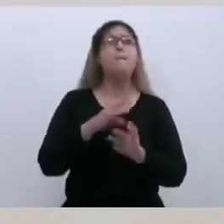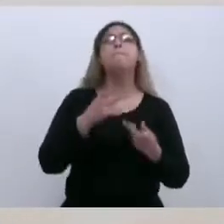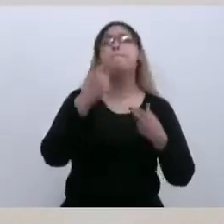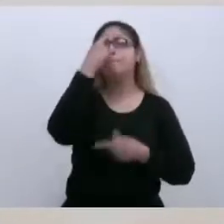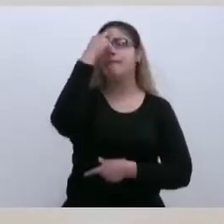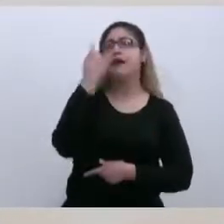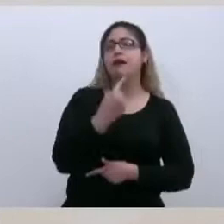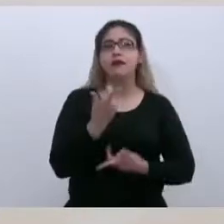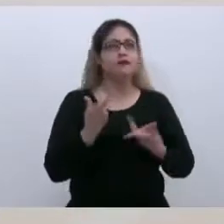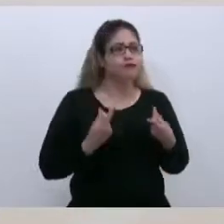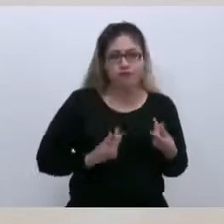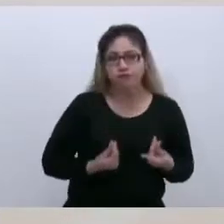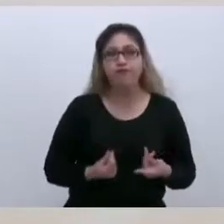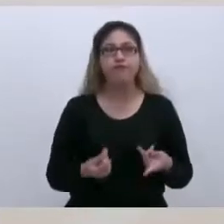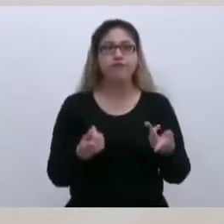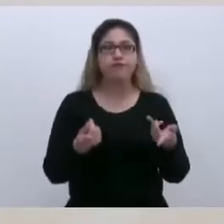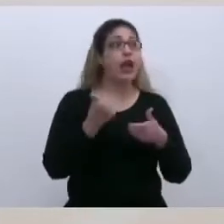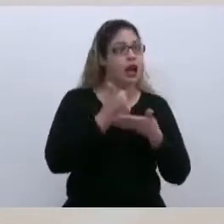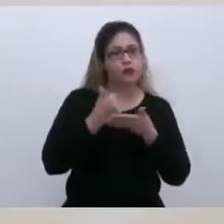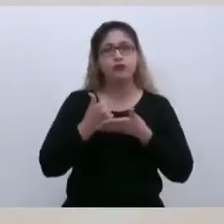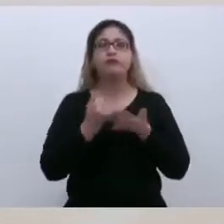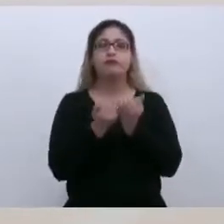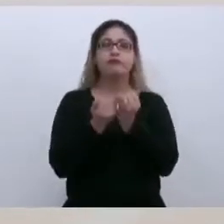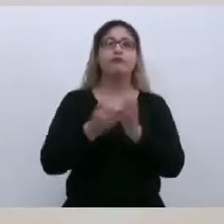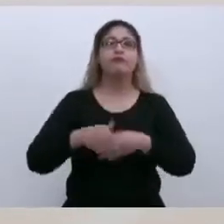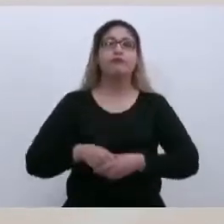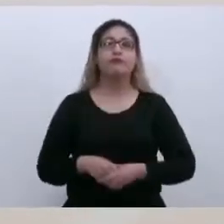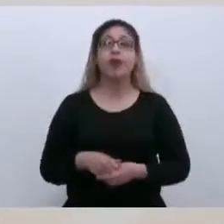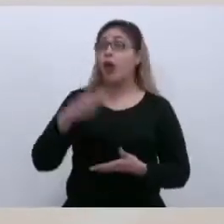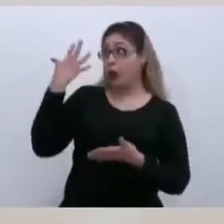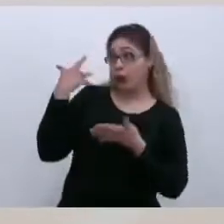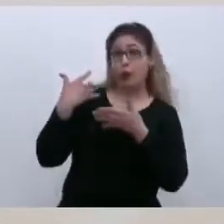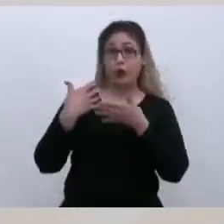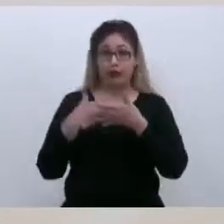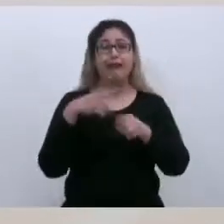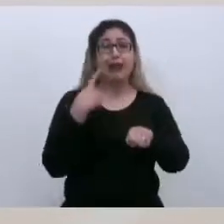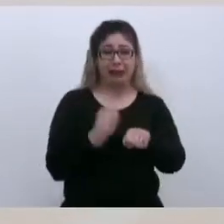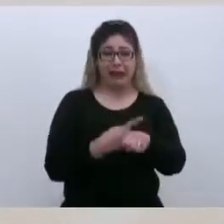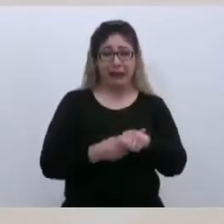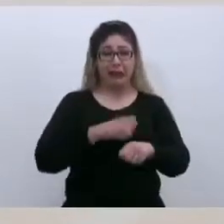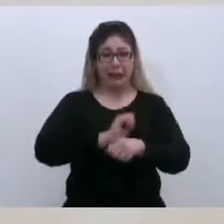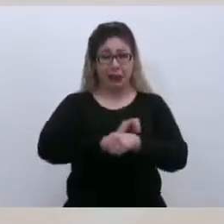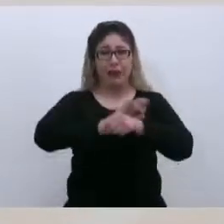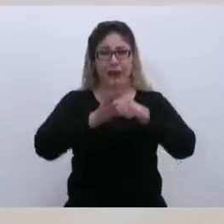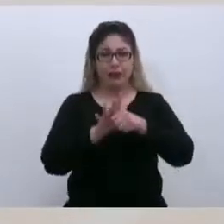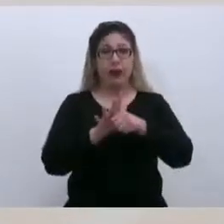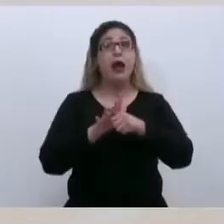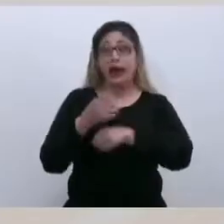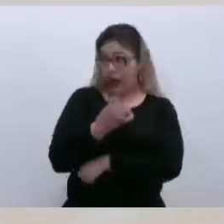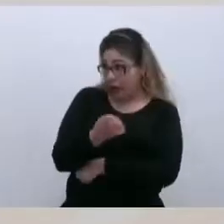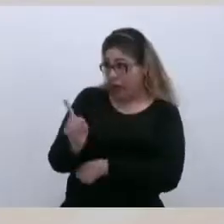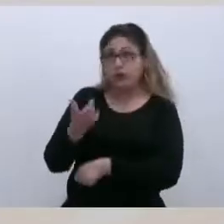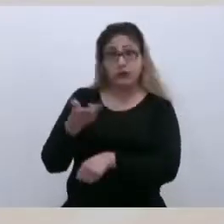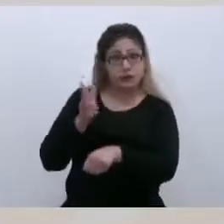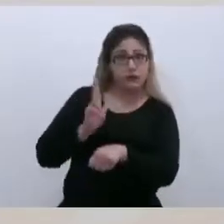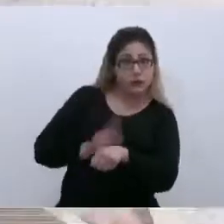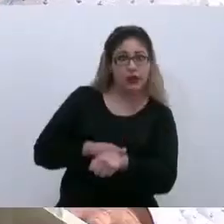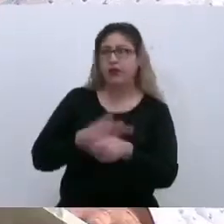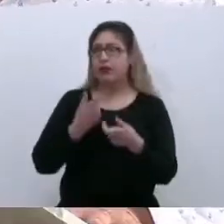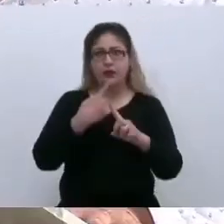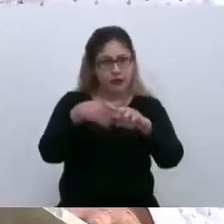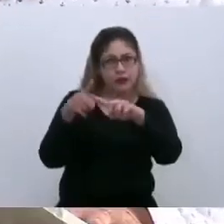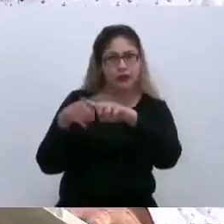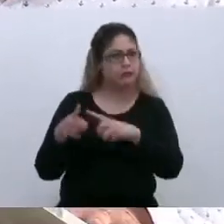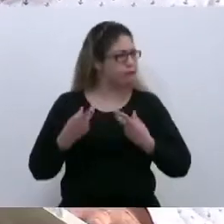pandemia, hemos trabajado incansablemente para cuidar la salud y proteger la vida de los